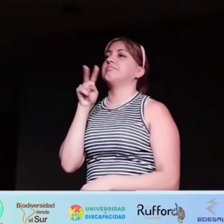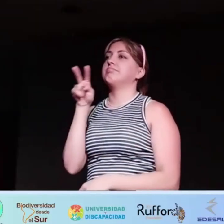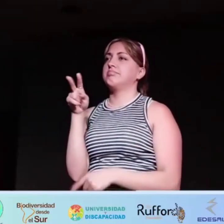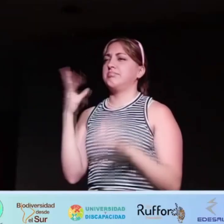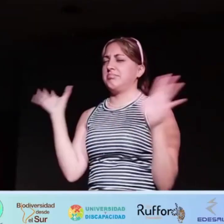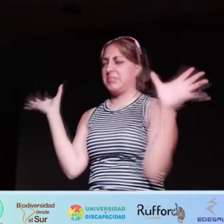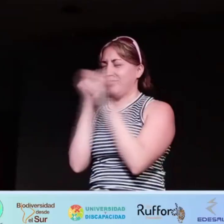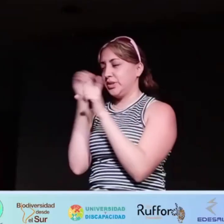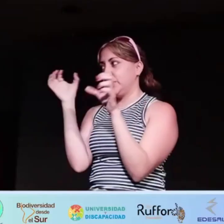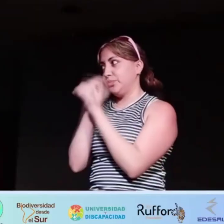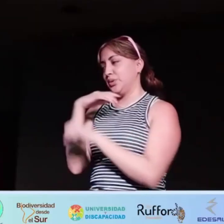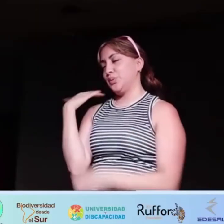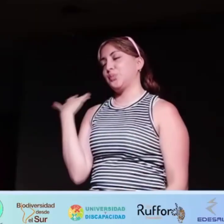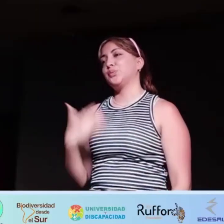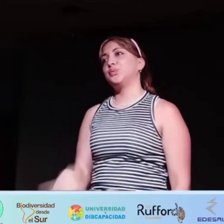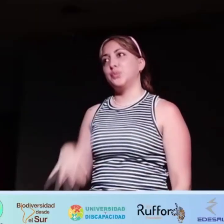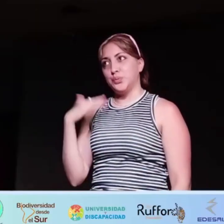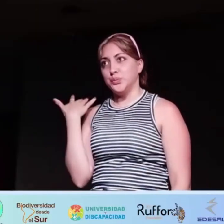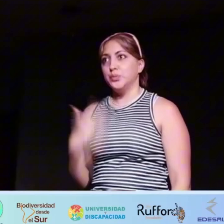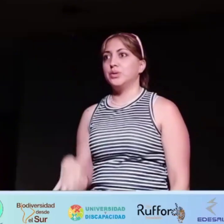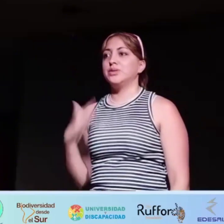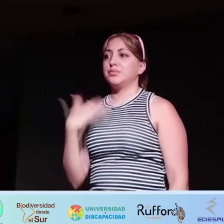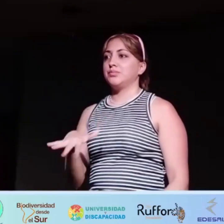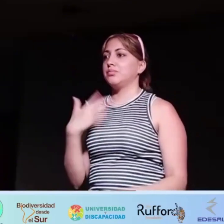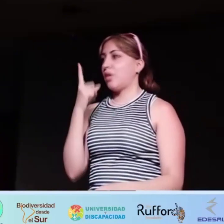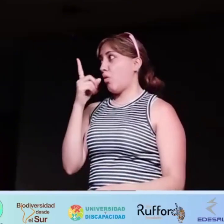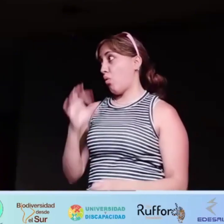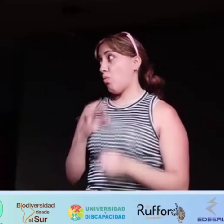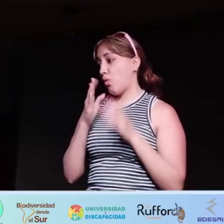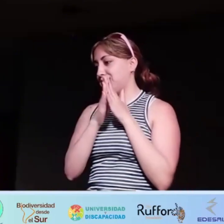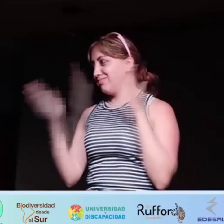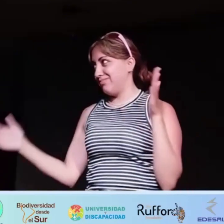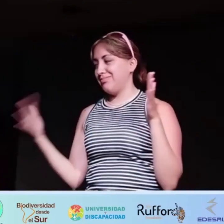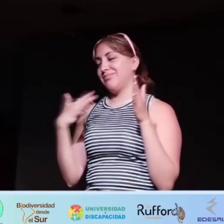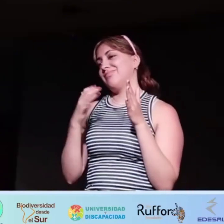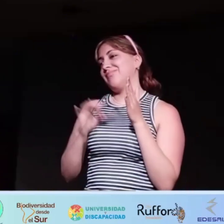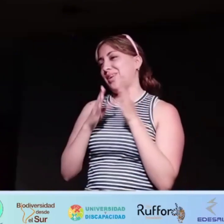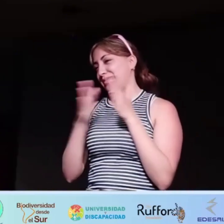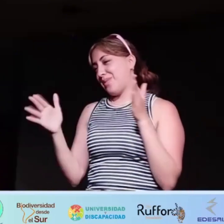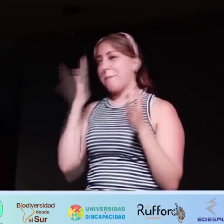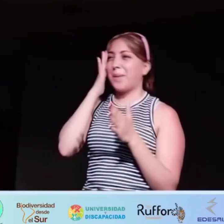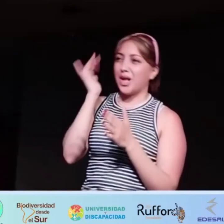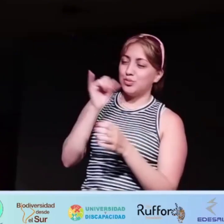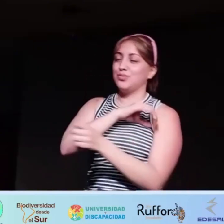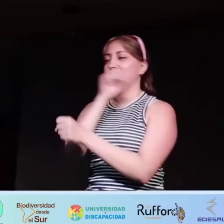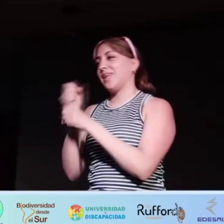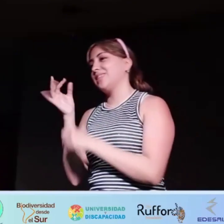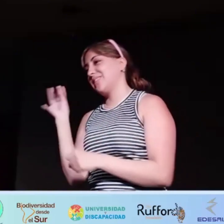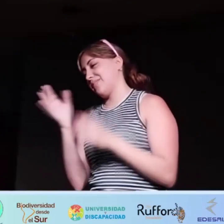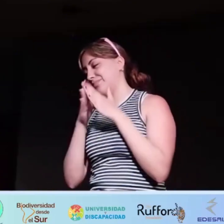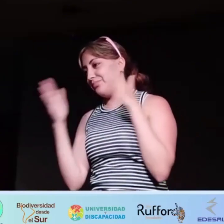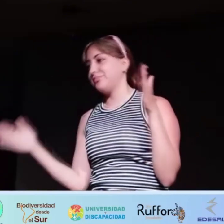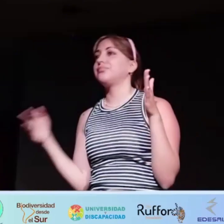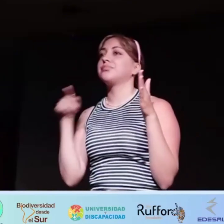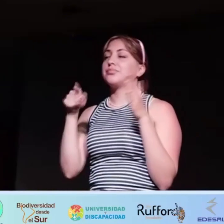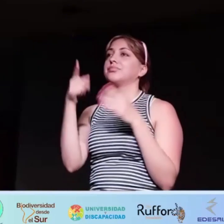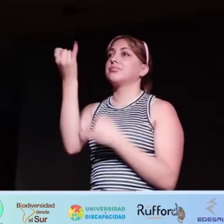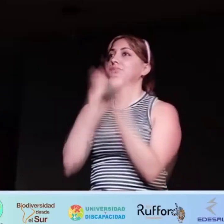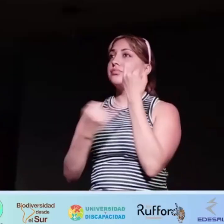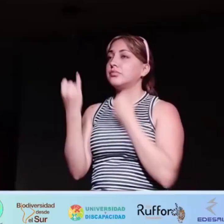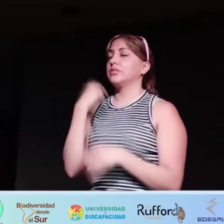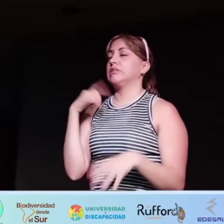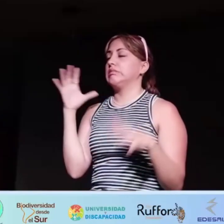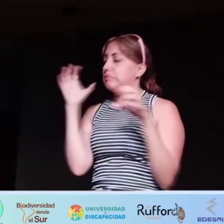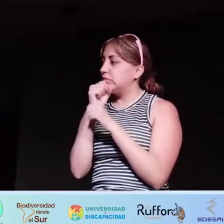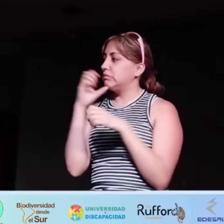aunque estaba el intérprete, obviamente. No, era un tema completamente complejo. Tuve un año cursándola, desde marzo hasta